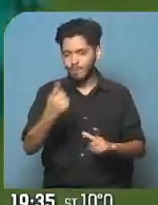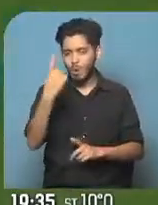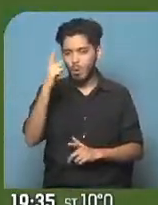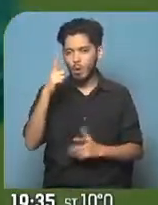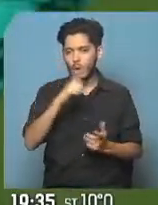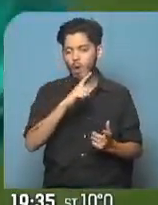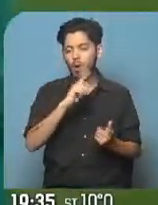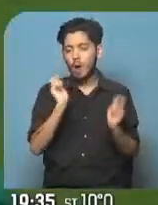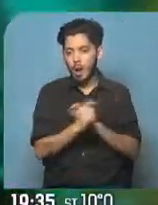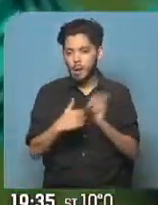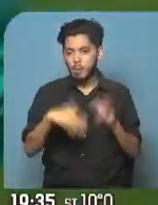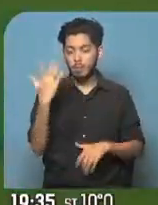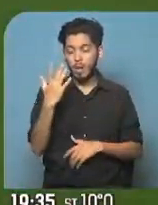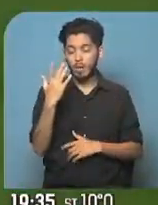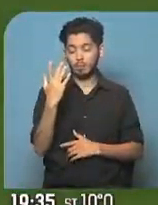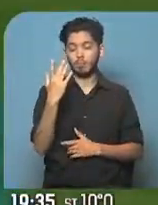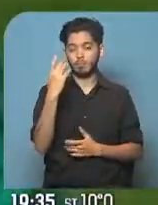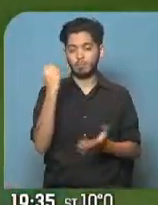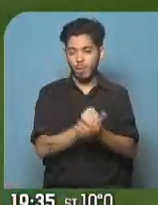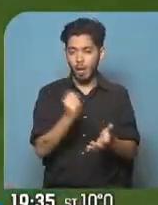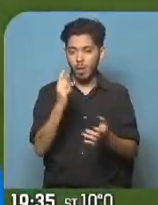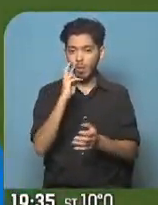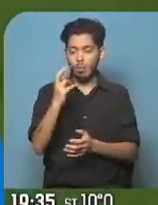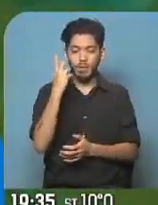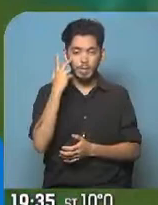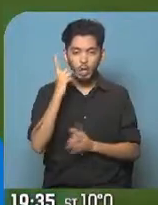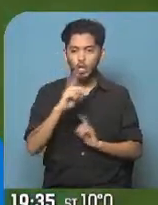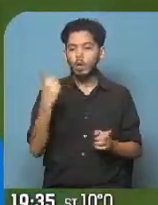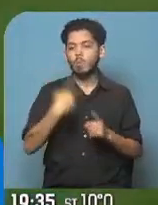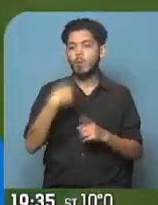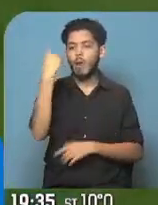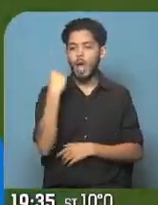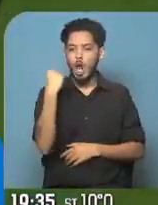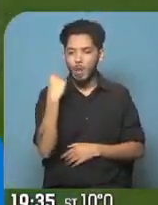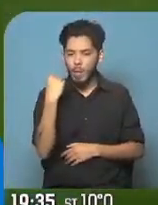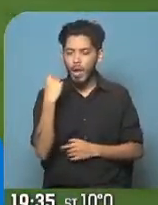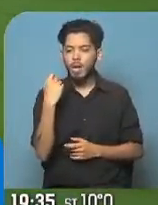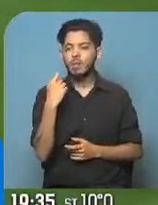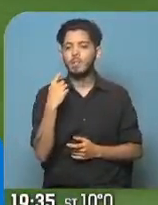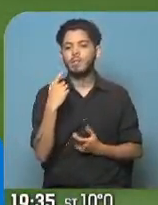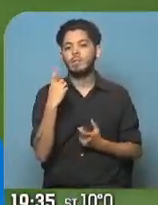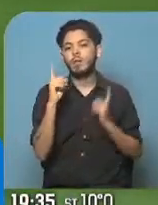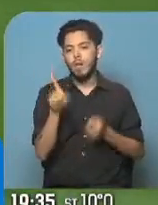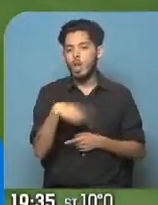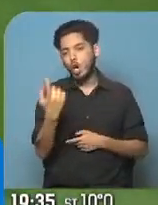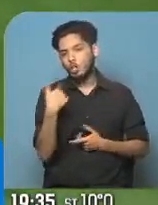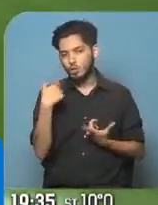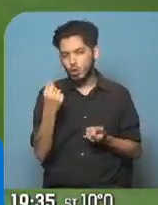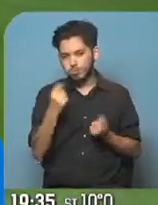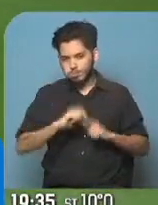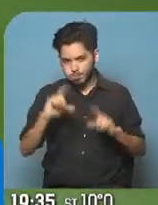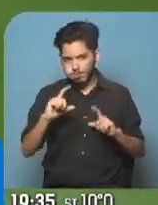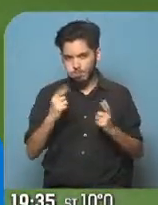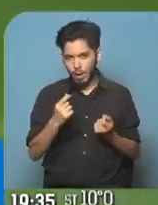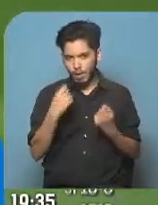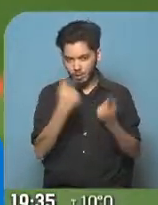pases, sino el más rutilante de todo este año 2018, no desde lo económico, porque ha habido otros pases aún mayores,